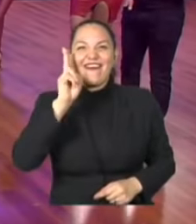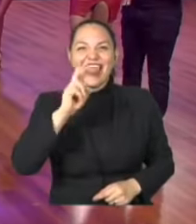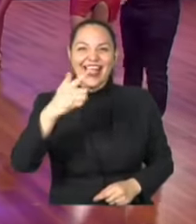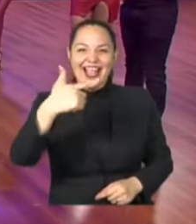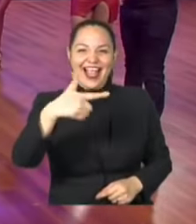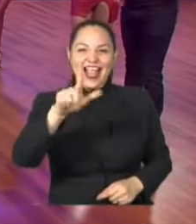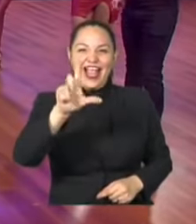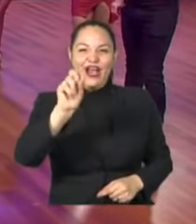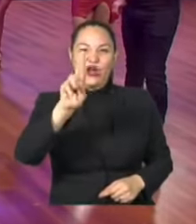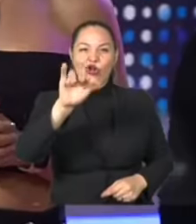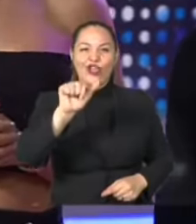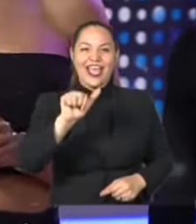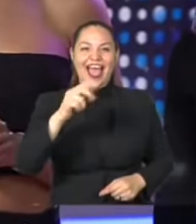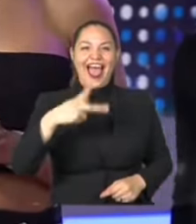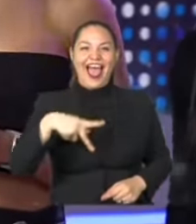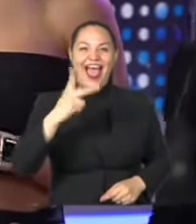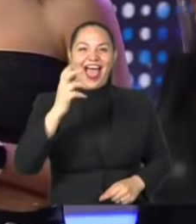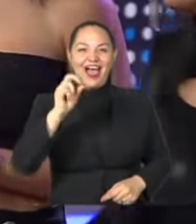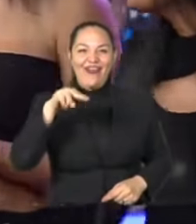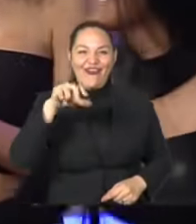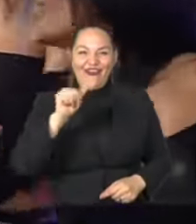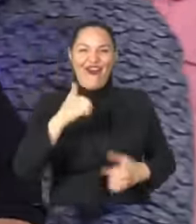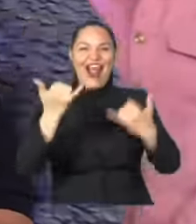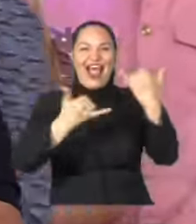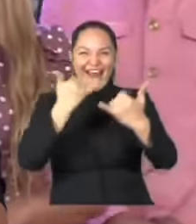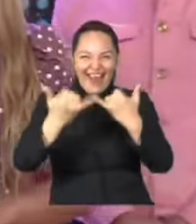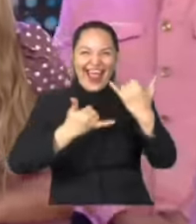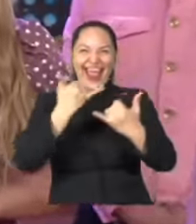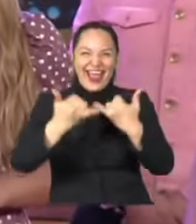ni ¡Pásale, Gloria! ¡Gloria! ¡Gloria!